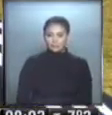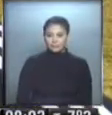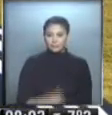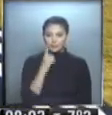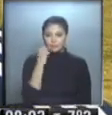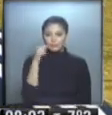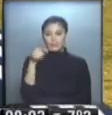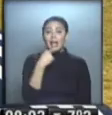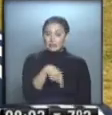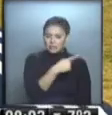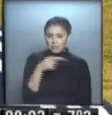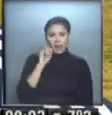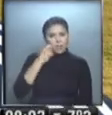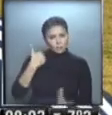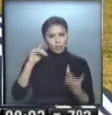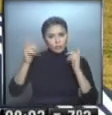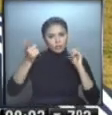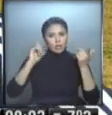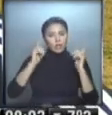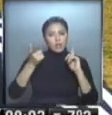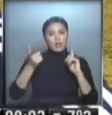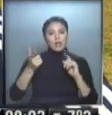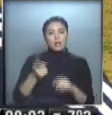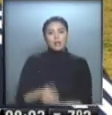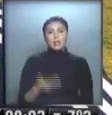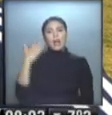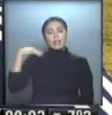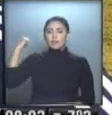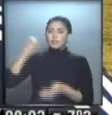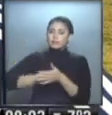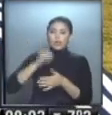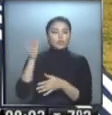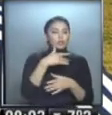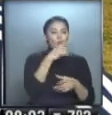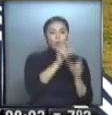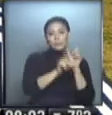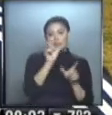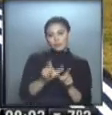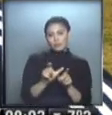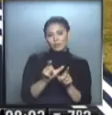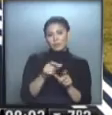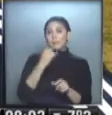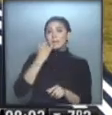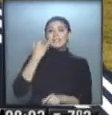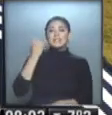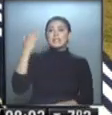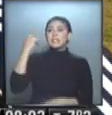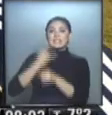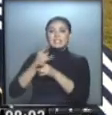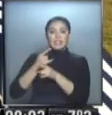Es una semana linda para disfrutarla. Después del gran esfuerzo que han hecho todos los muchachos, sobre todo los que vienen estando siempre,